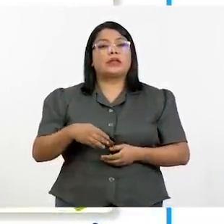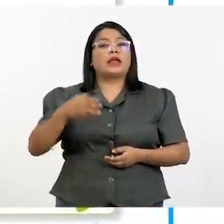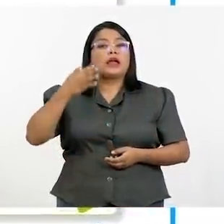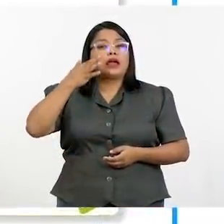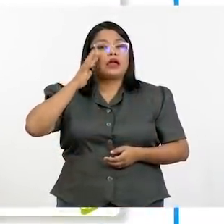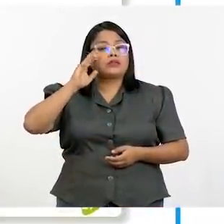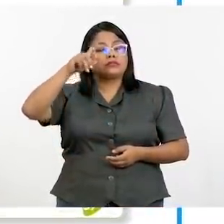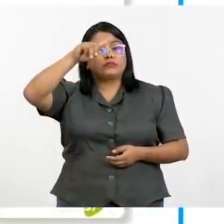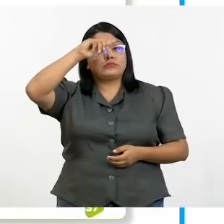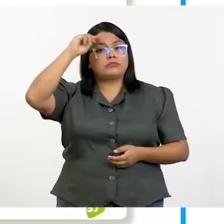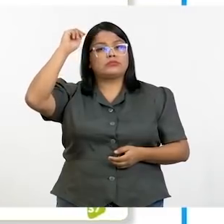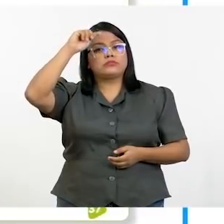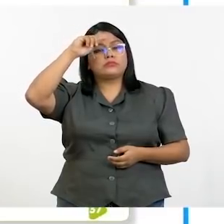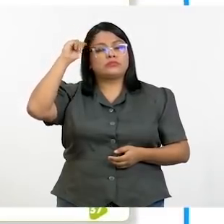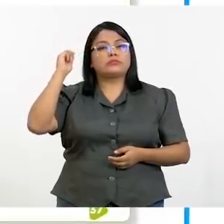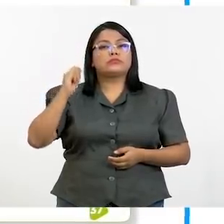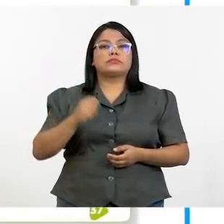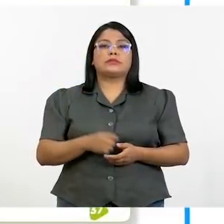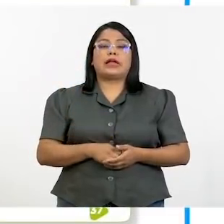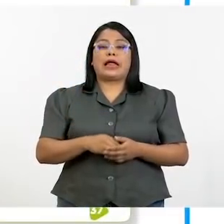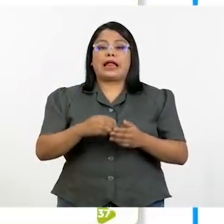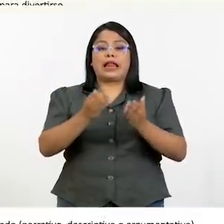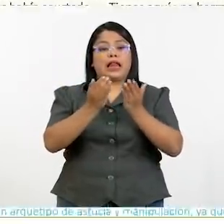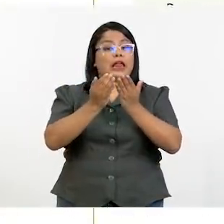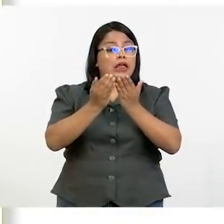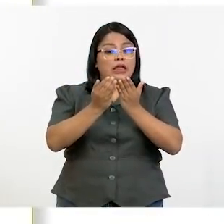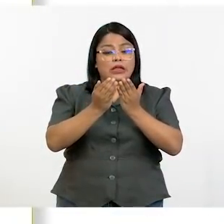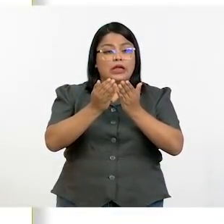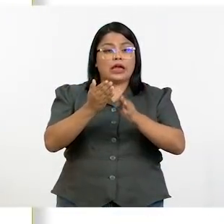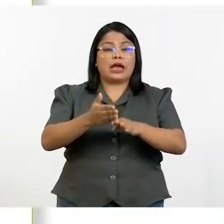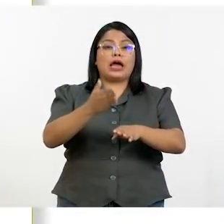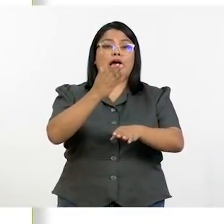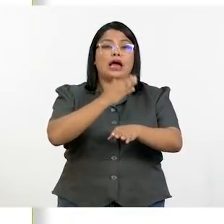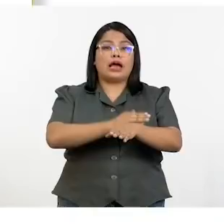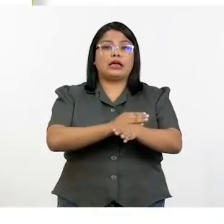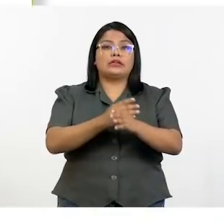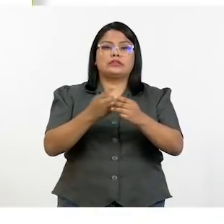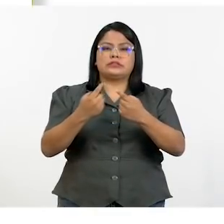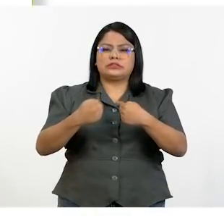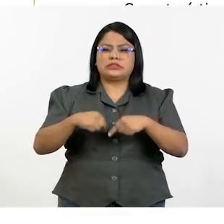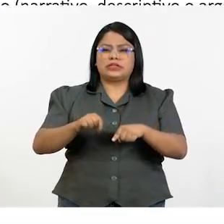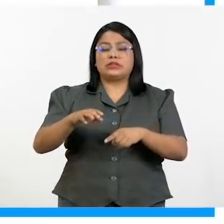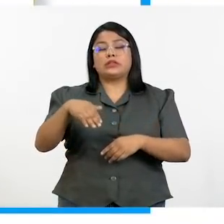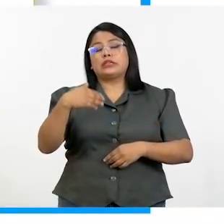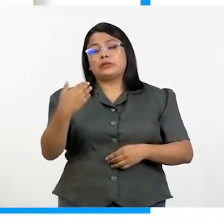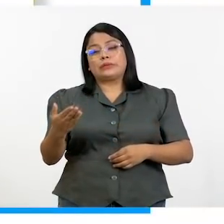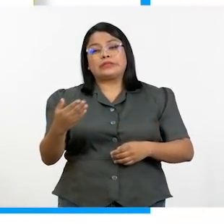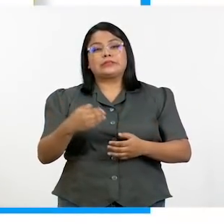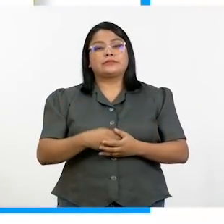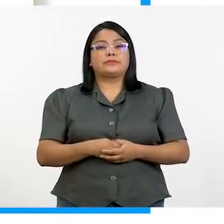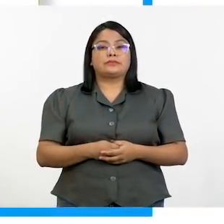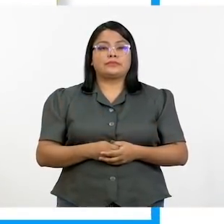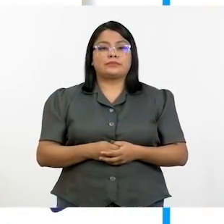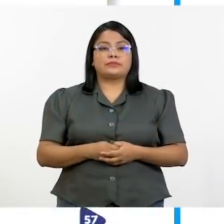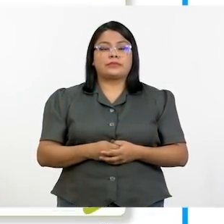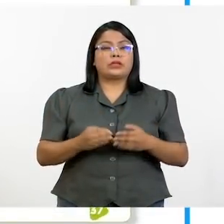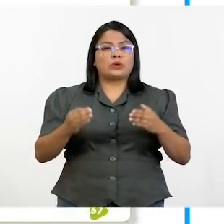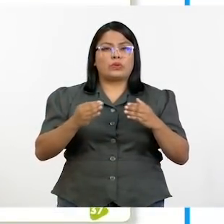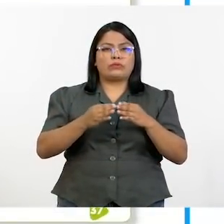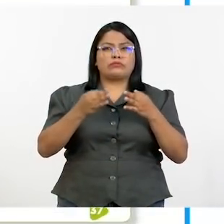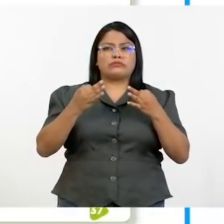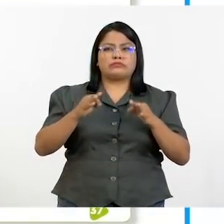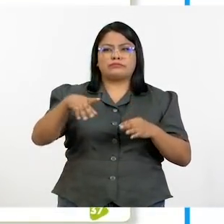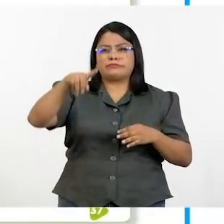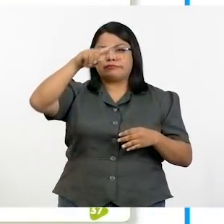el ejemplo se trabaja con los momentos de la lectura, antes, durante, después, que también es